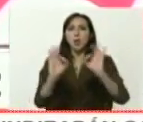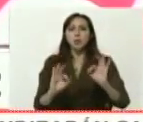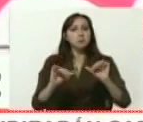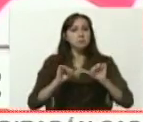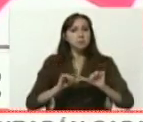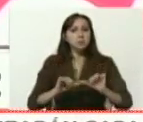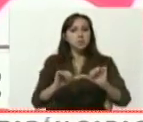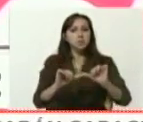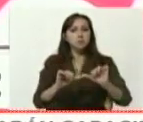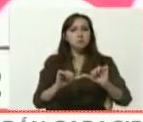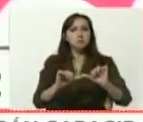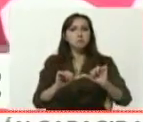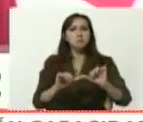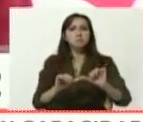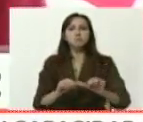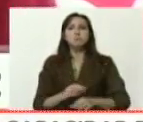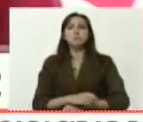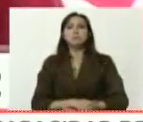cuentas.